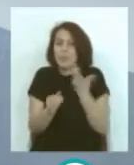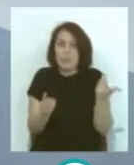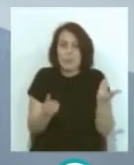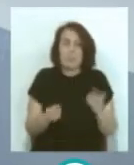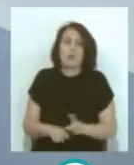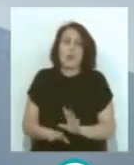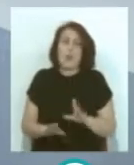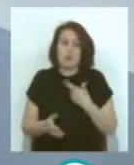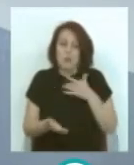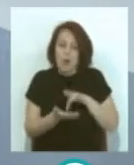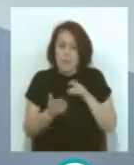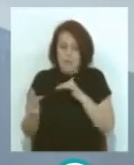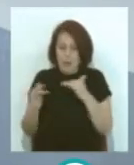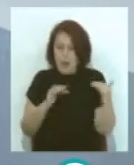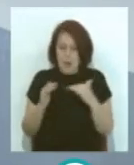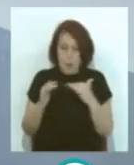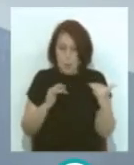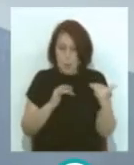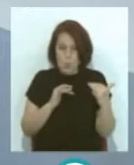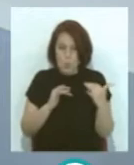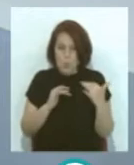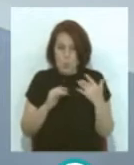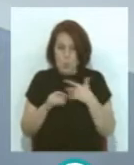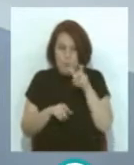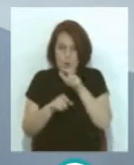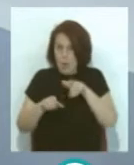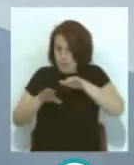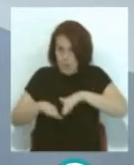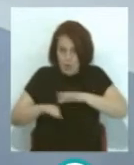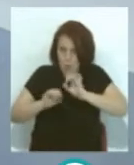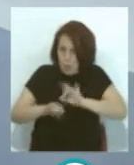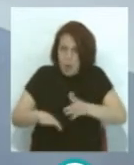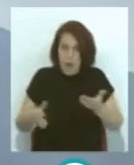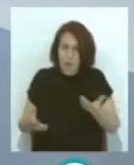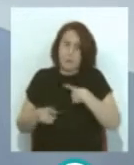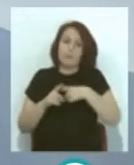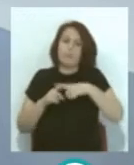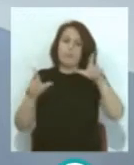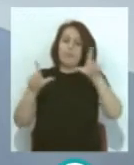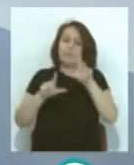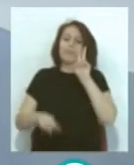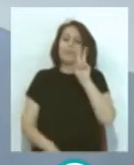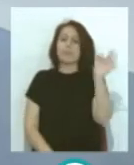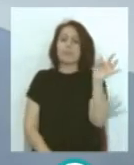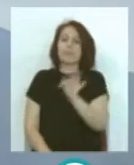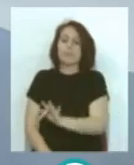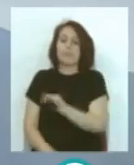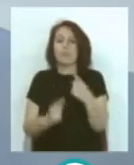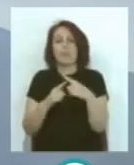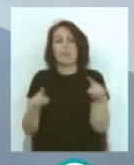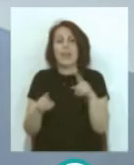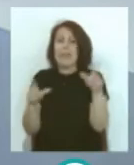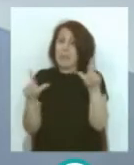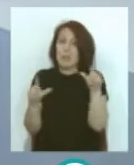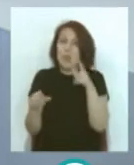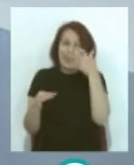sectores. Cuando ves el partido, y a todo aficionado le pasa lo mismo, una cosa es verlo en la televisión y otra cosa muy diferente. En la televisión